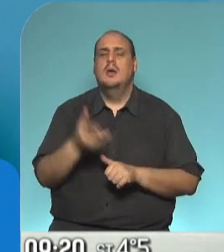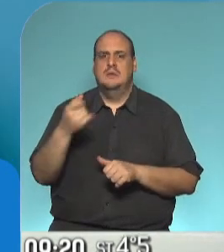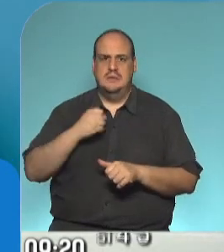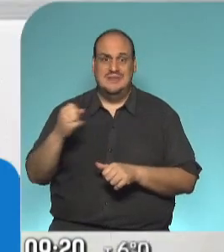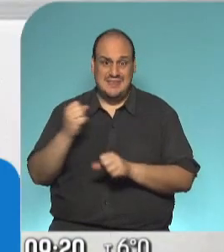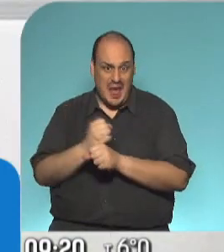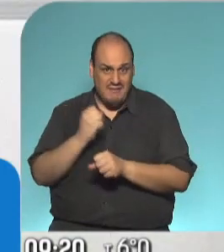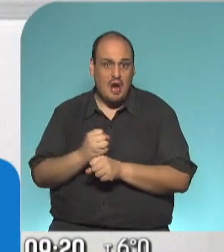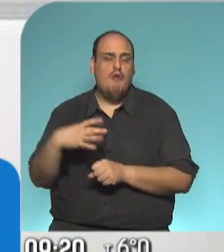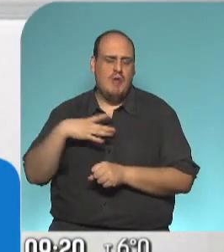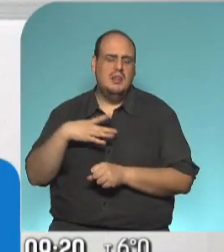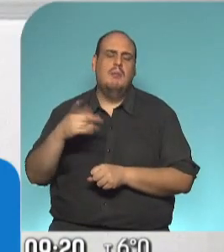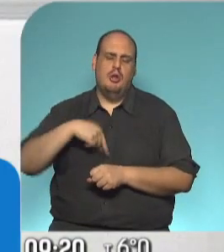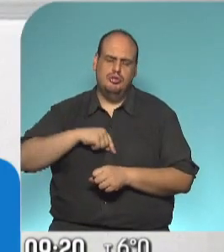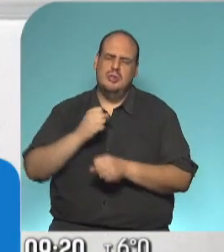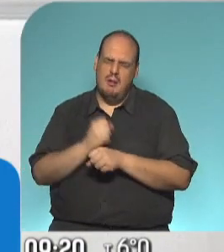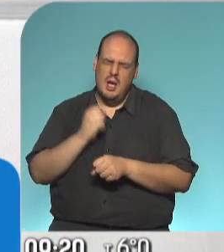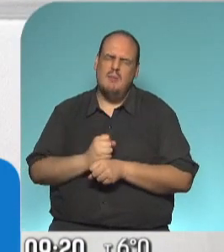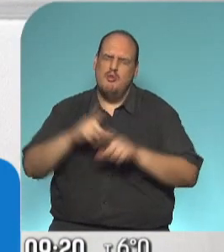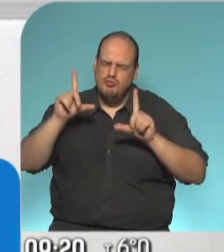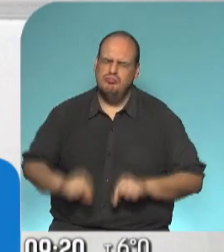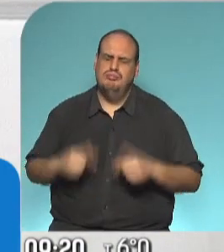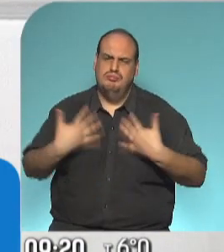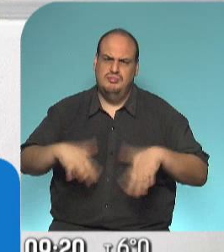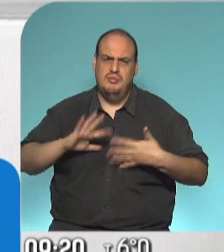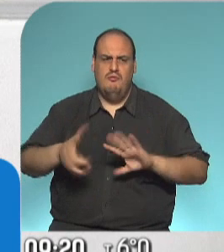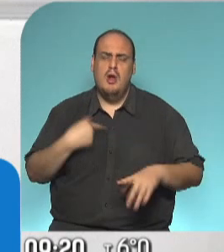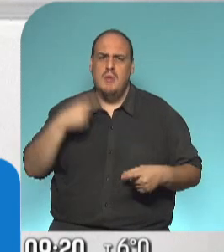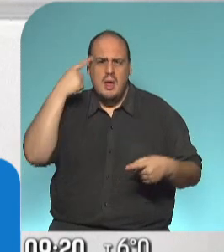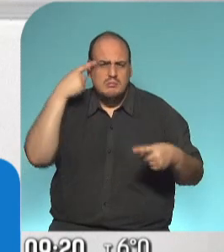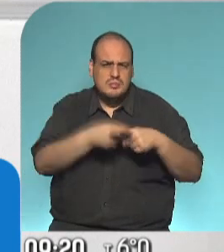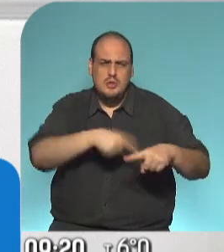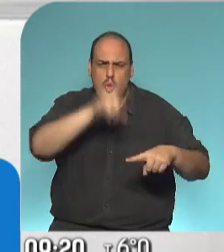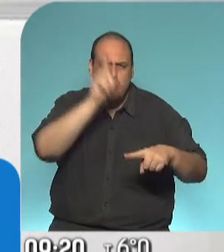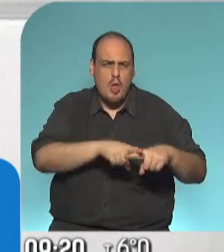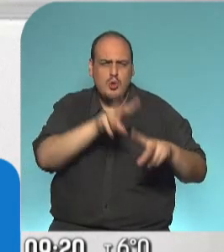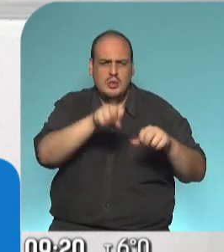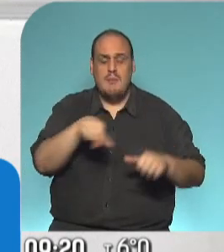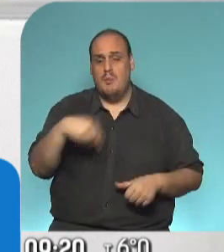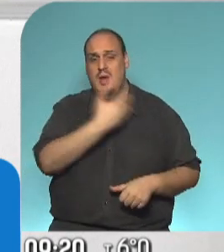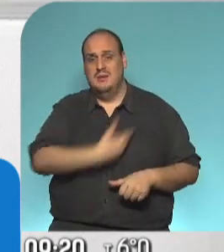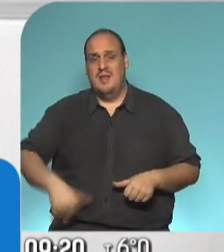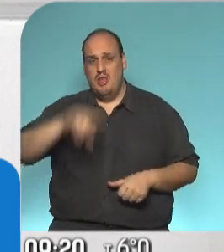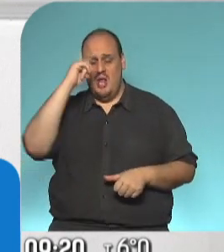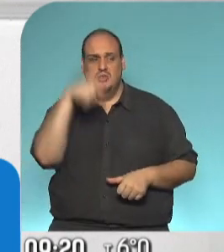pero que se está trabajando fuertemente en ese sentido, con esa prioridad para un Estado Nacional que ha visibilizado